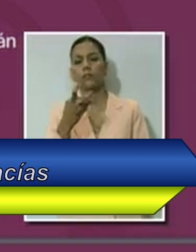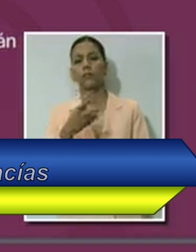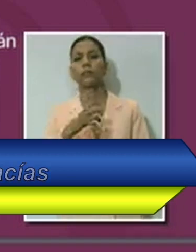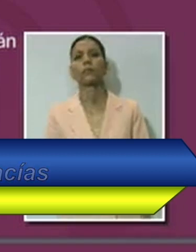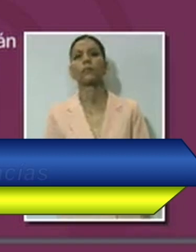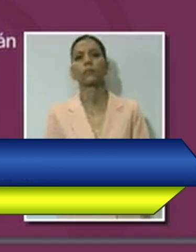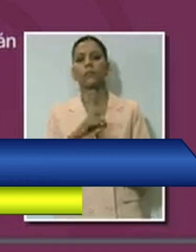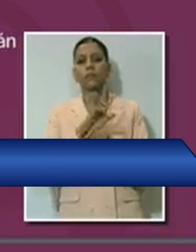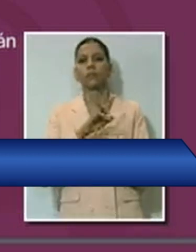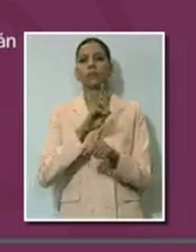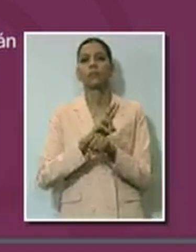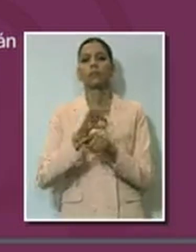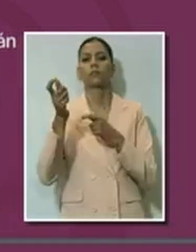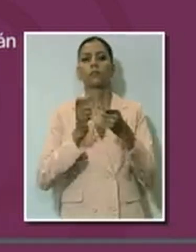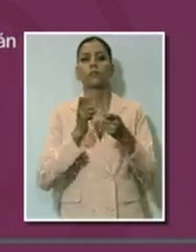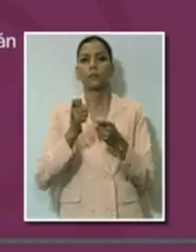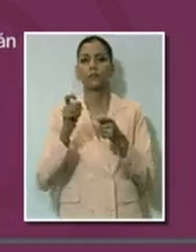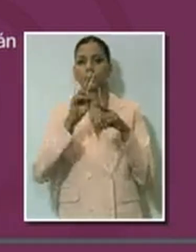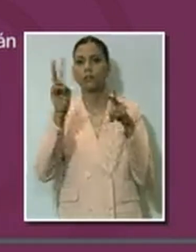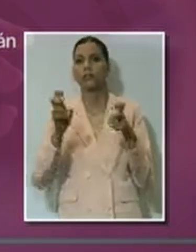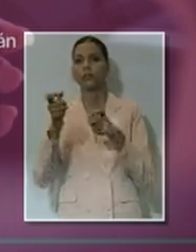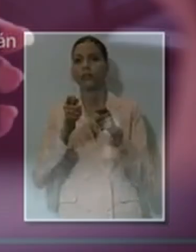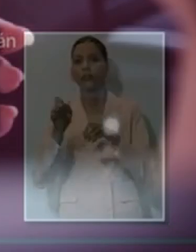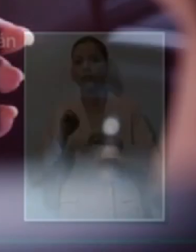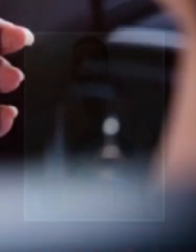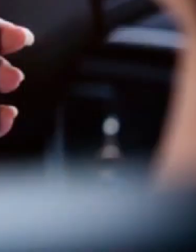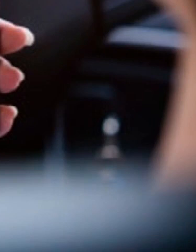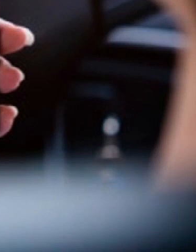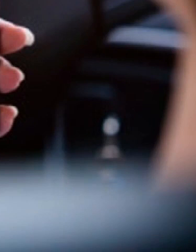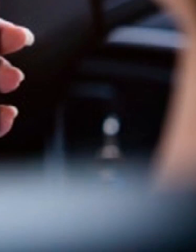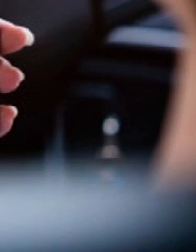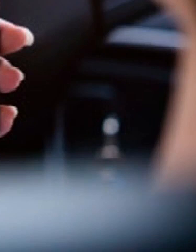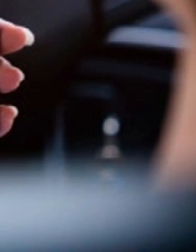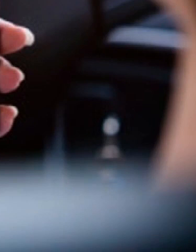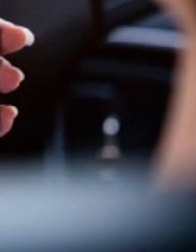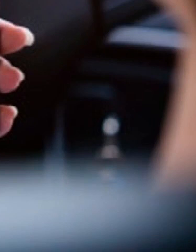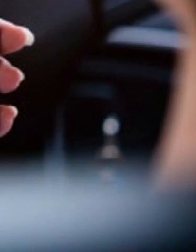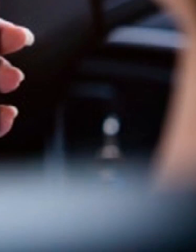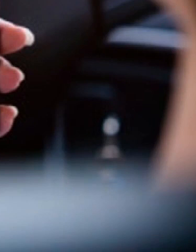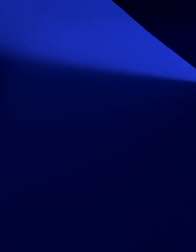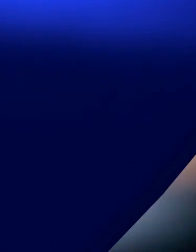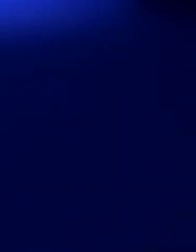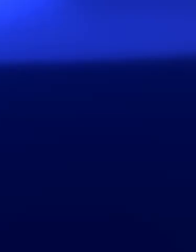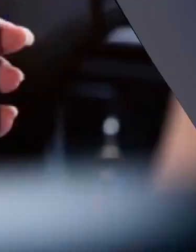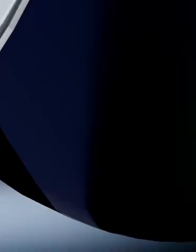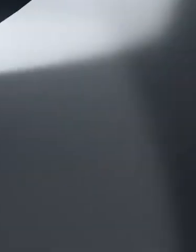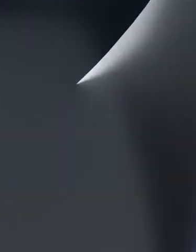regulación y este control sobre todo en el caso de los operadores. En Urbis TV Noticias, Aida Espinosa.